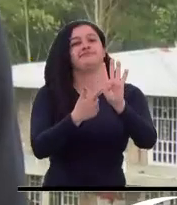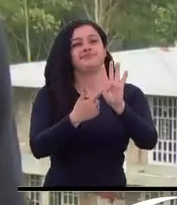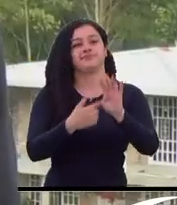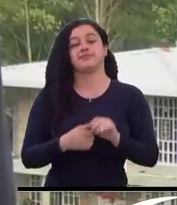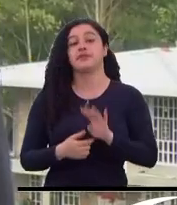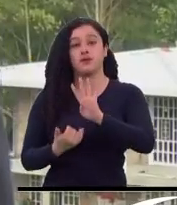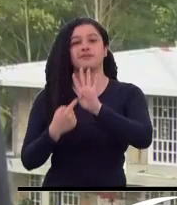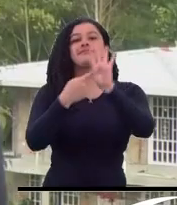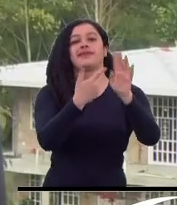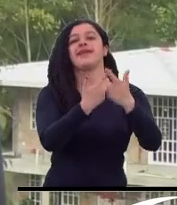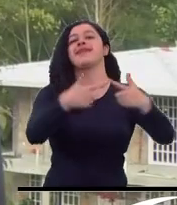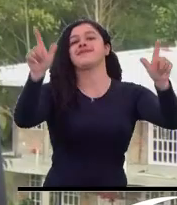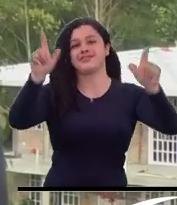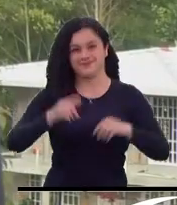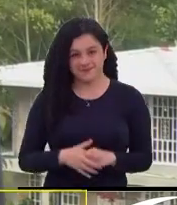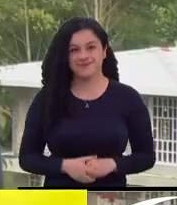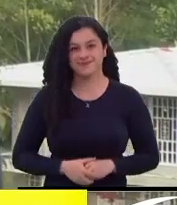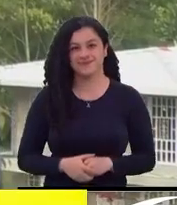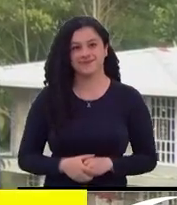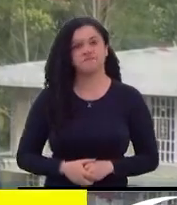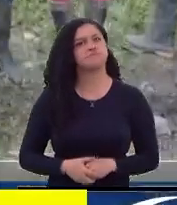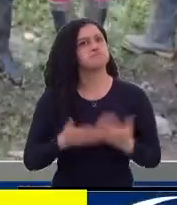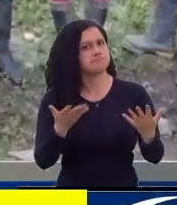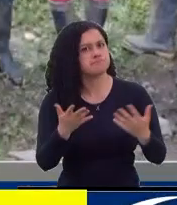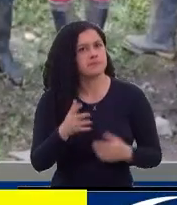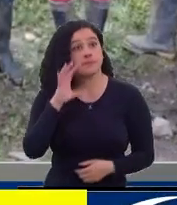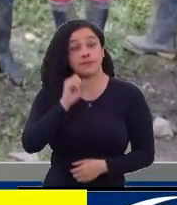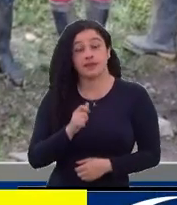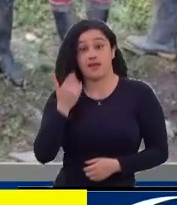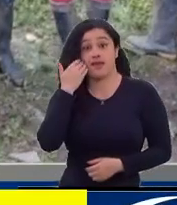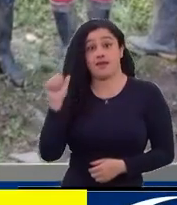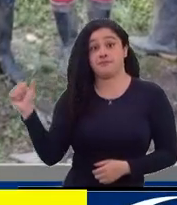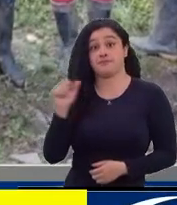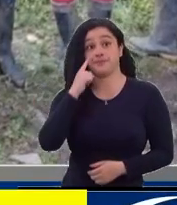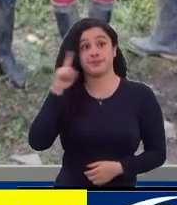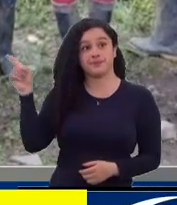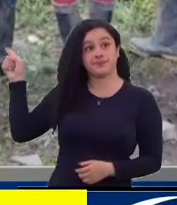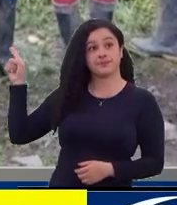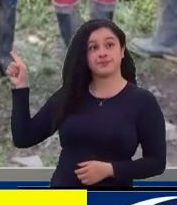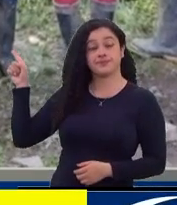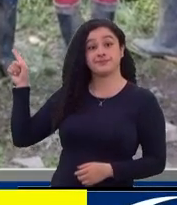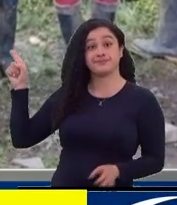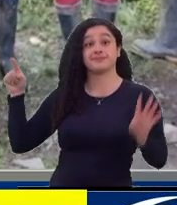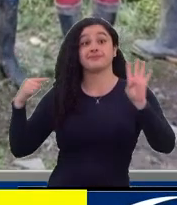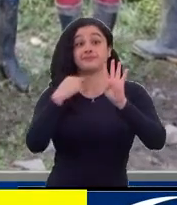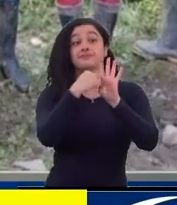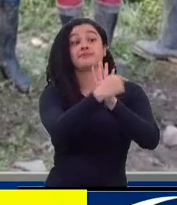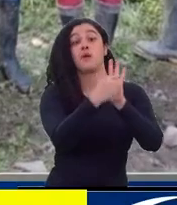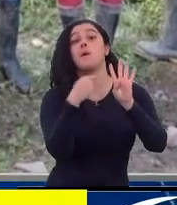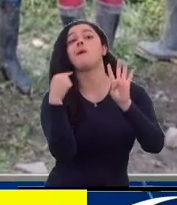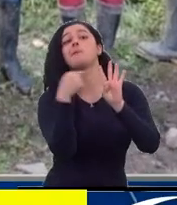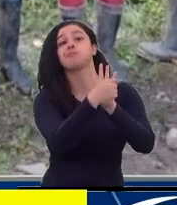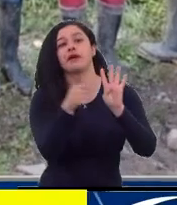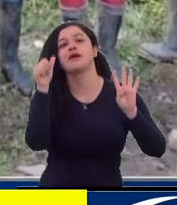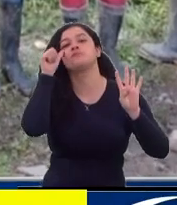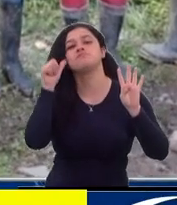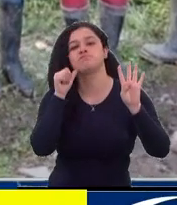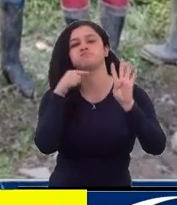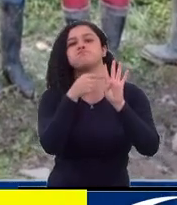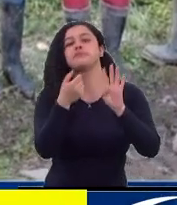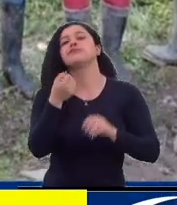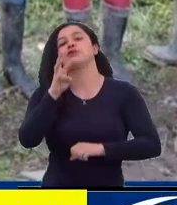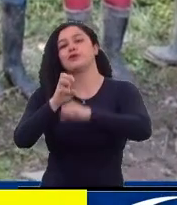Alejandra, pues se trata de cuatro mujeres, una de ellas en estado de embarazo, otra menor de edad, que permanecían desde hace dos meses en poder